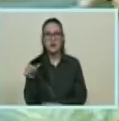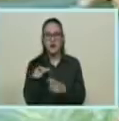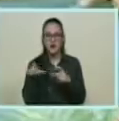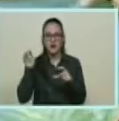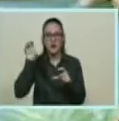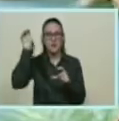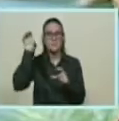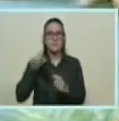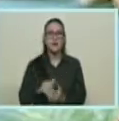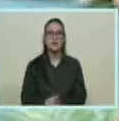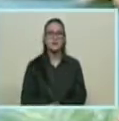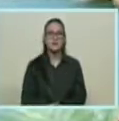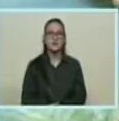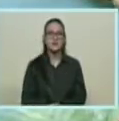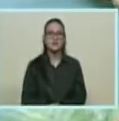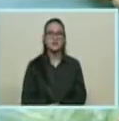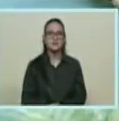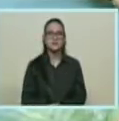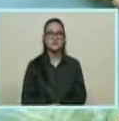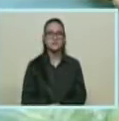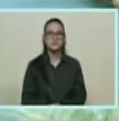Patria. Efectivamente,